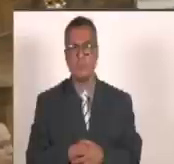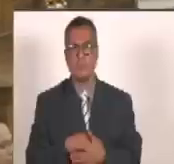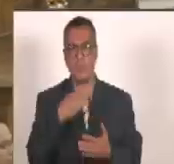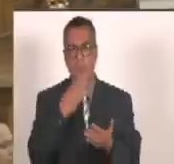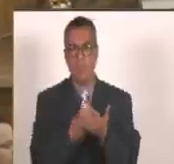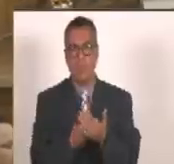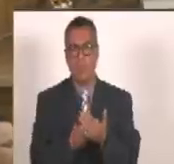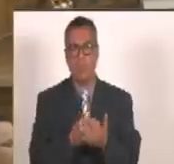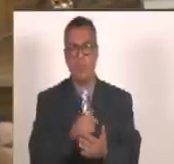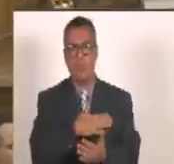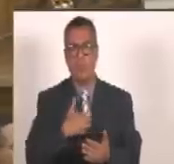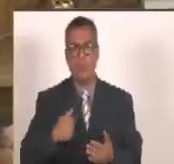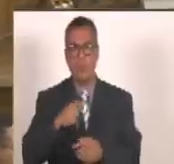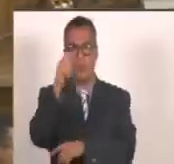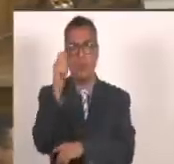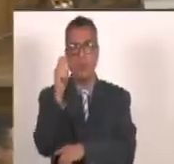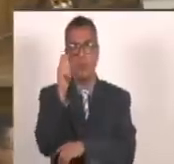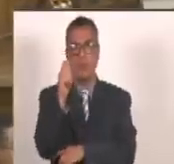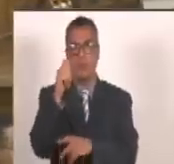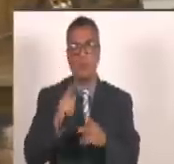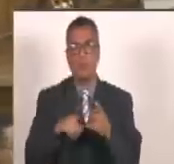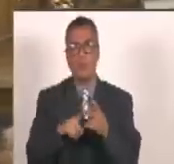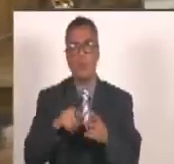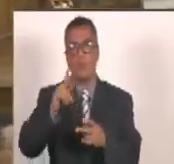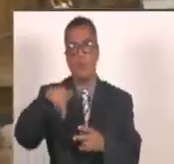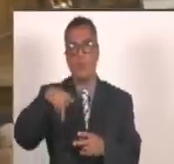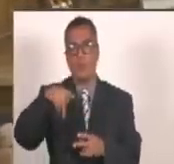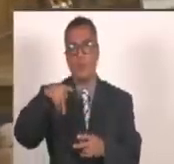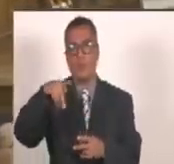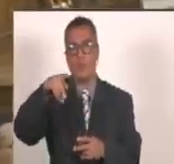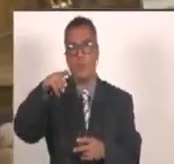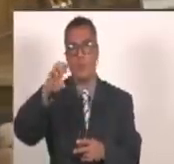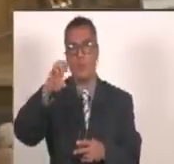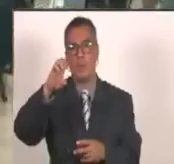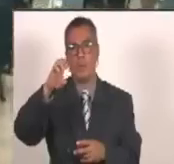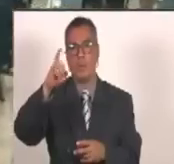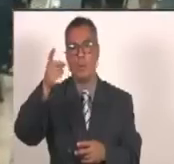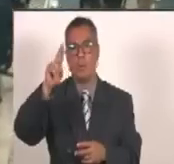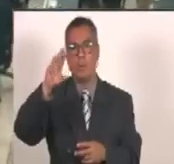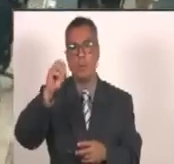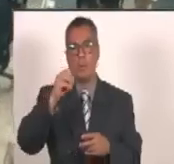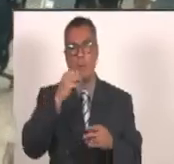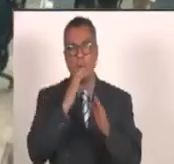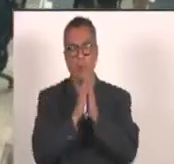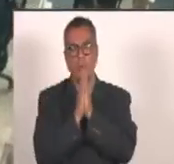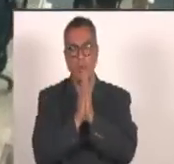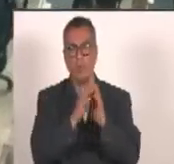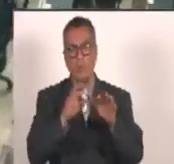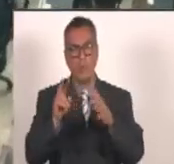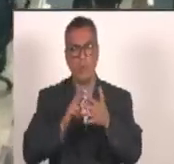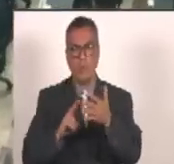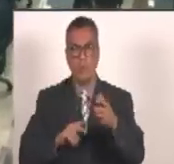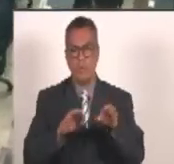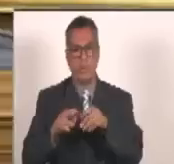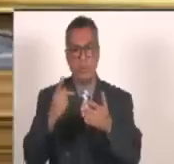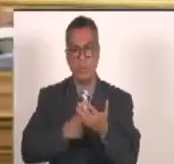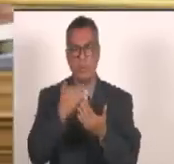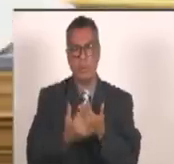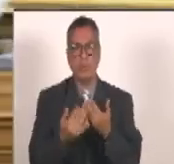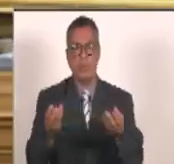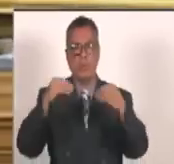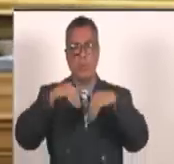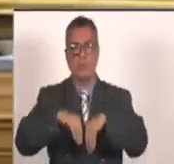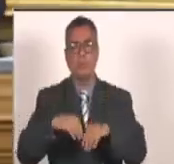Gracias, querido diputado Pedro Lander. Le pido a la secretaria, por favor, que lea el proyecto de